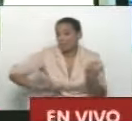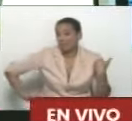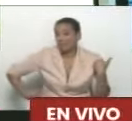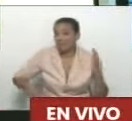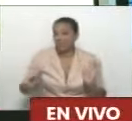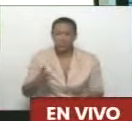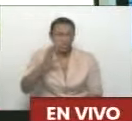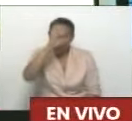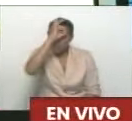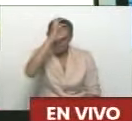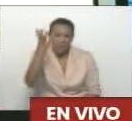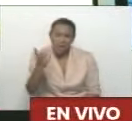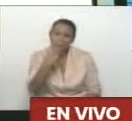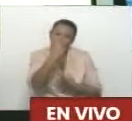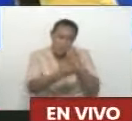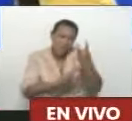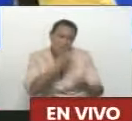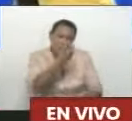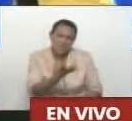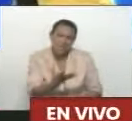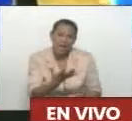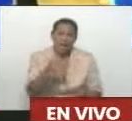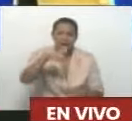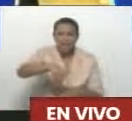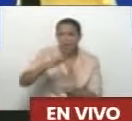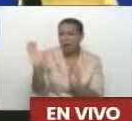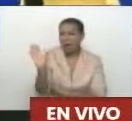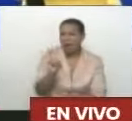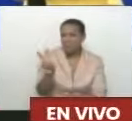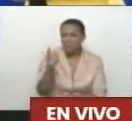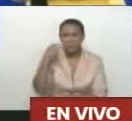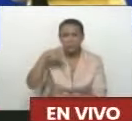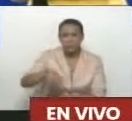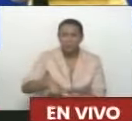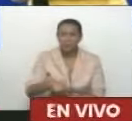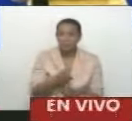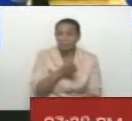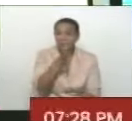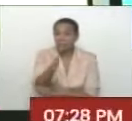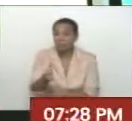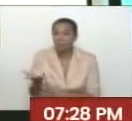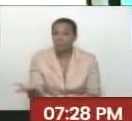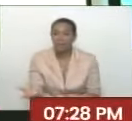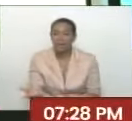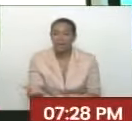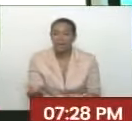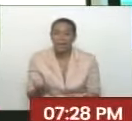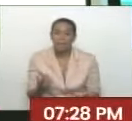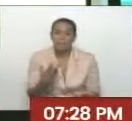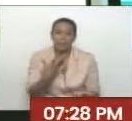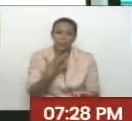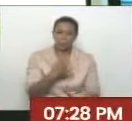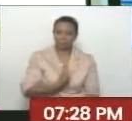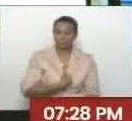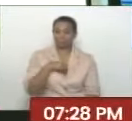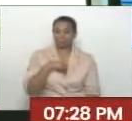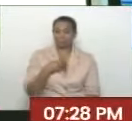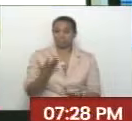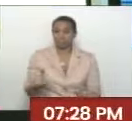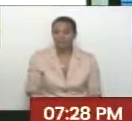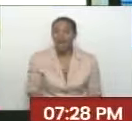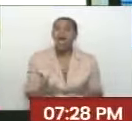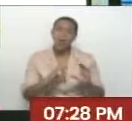Yo no sé por qué ella me visitó a mí en el Palacio de Miraflores, de verdad. Pero más allá del chiste,